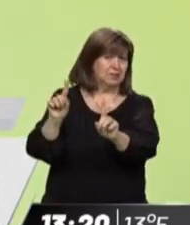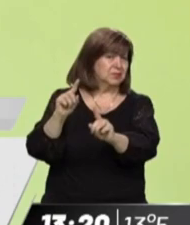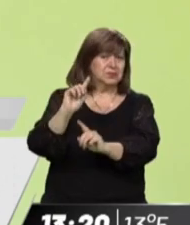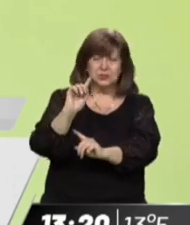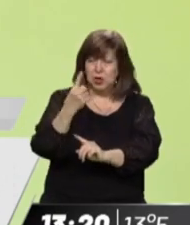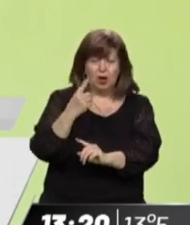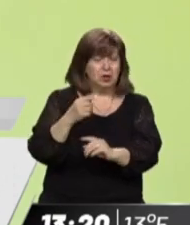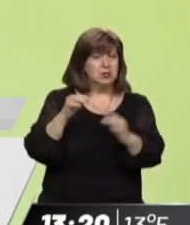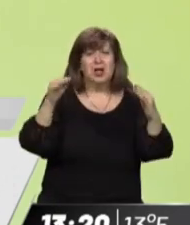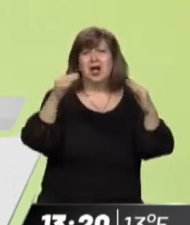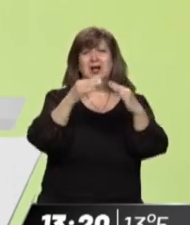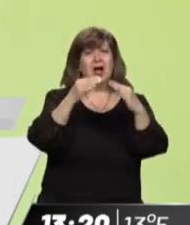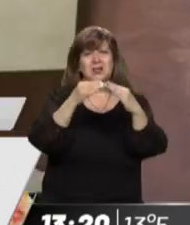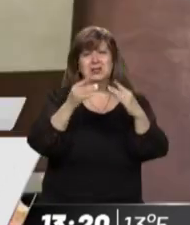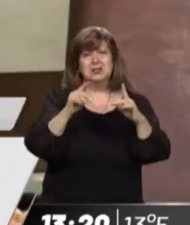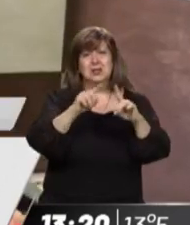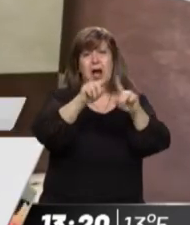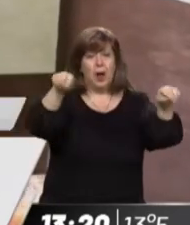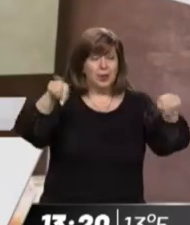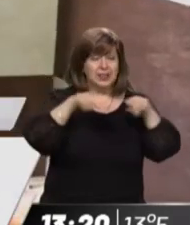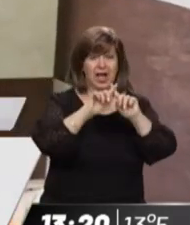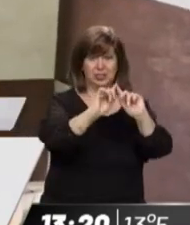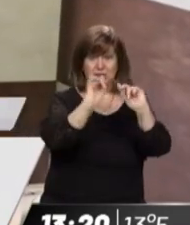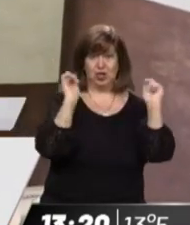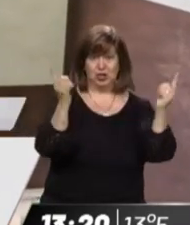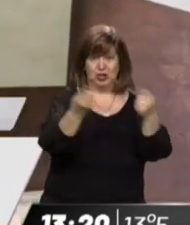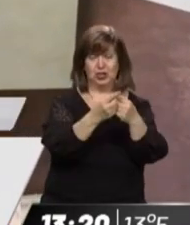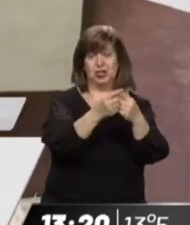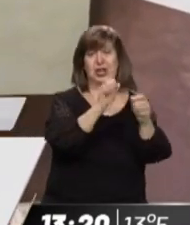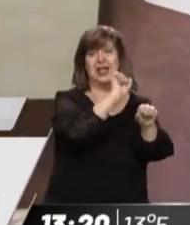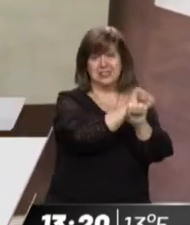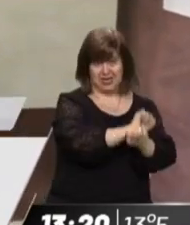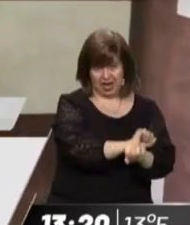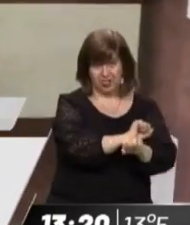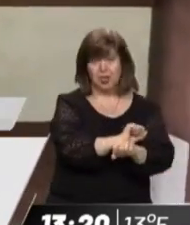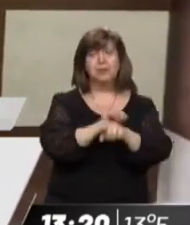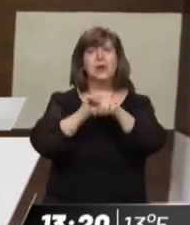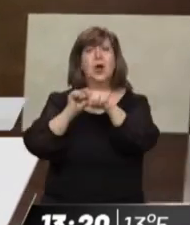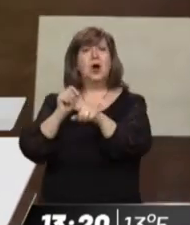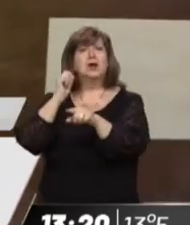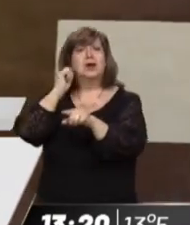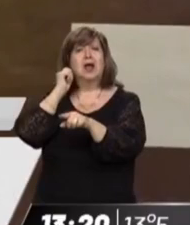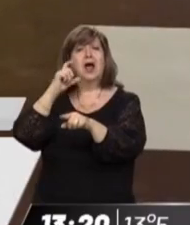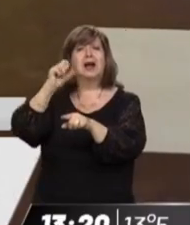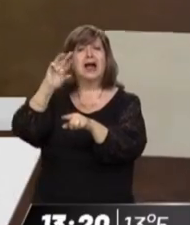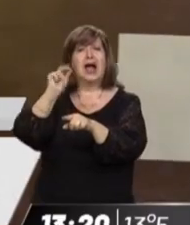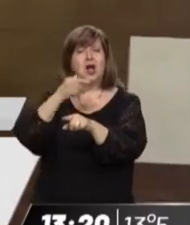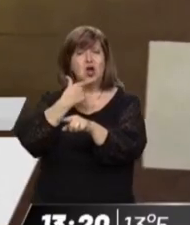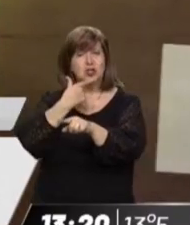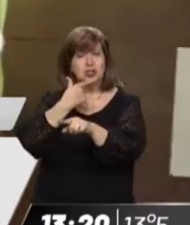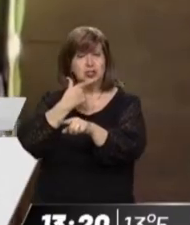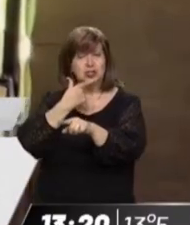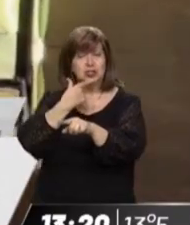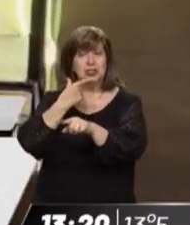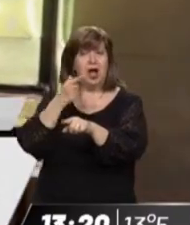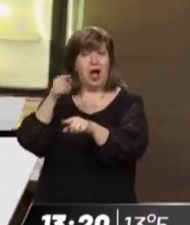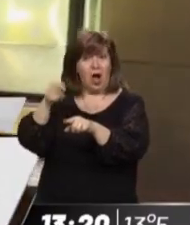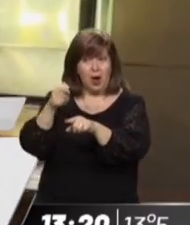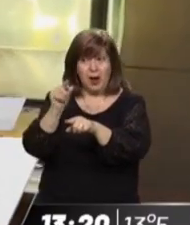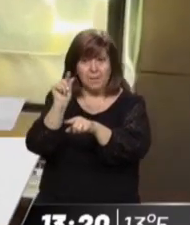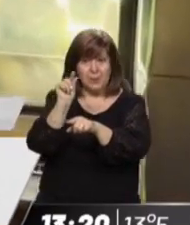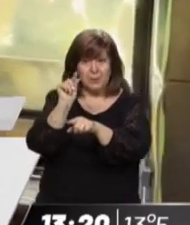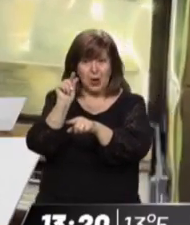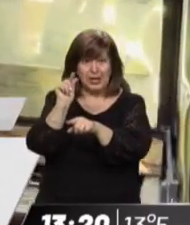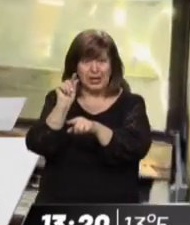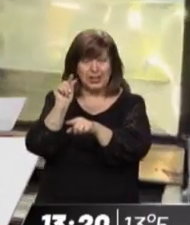aislarte, estar encerrado en una habitación. Carlos tiene 59 años, dejó de consumir a los 50, también gracias a